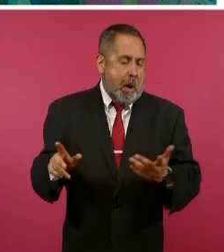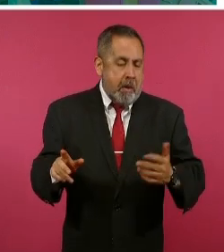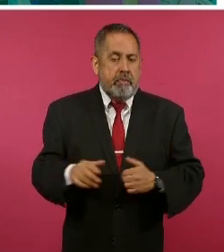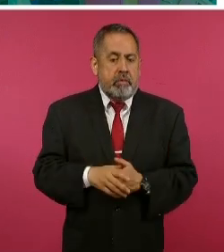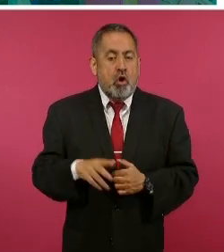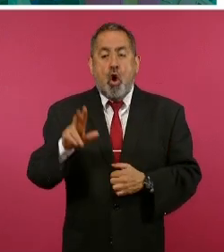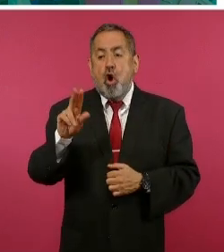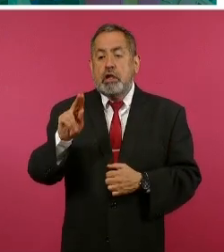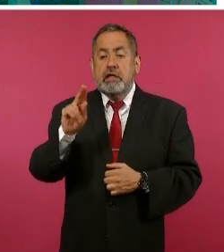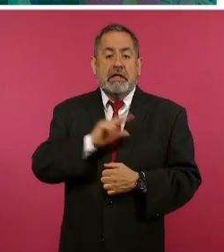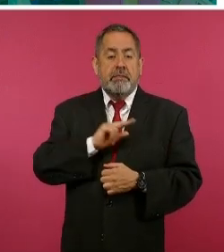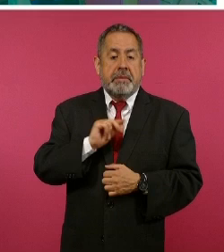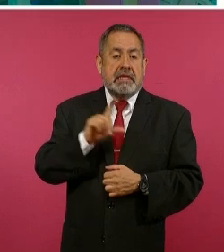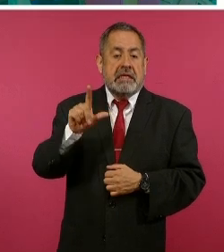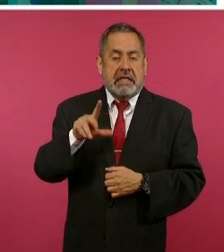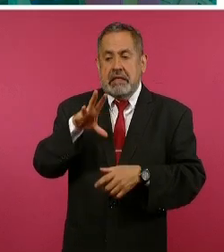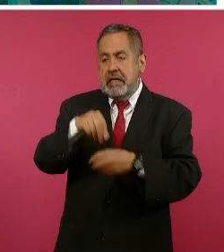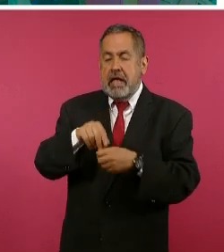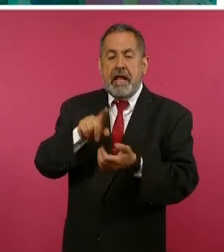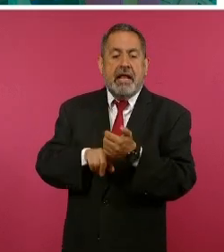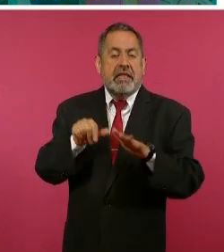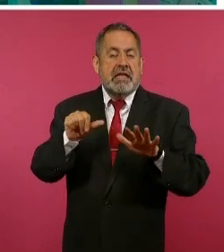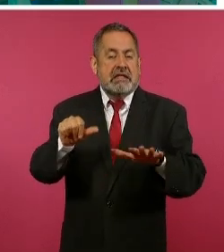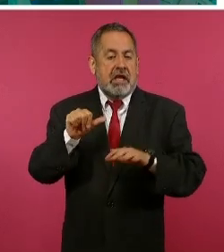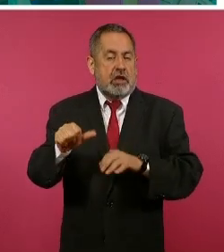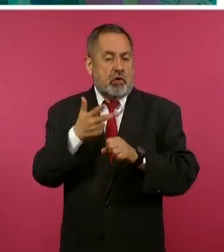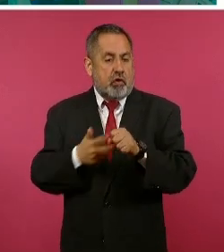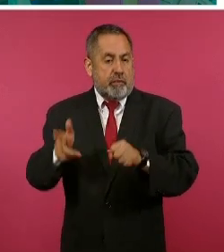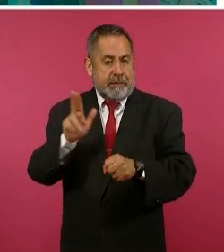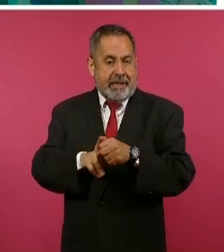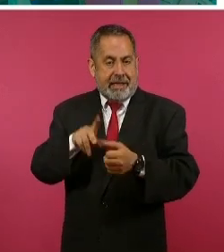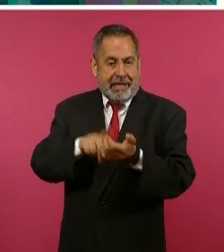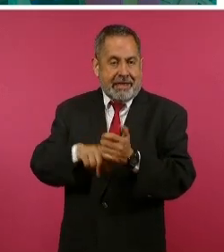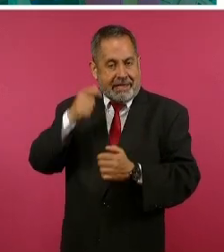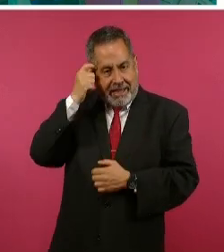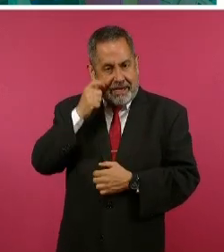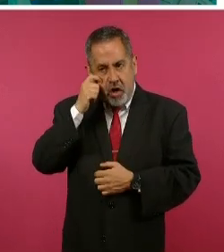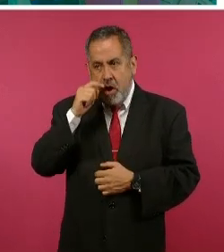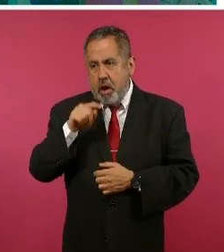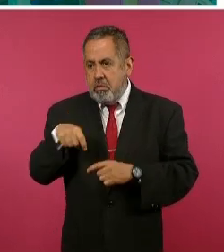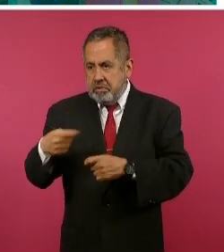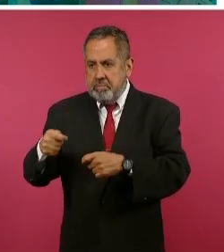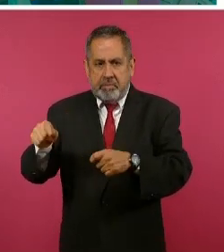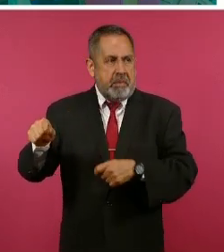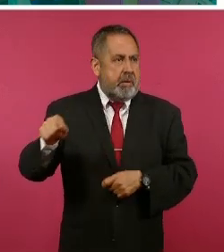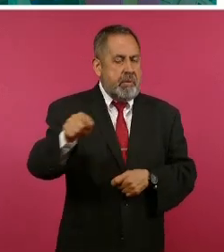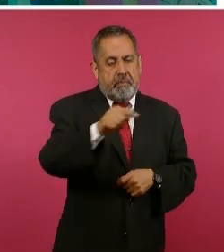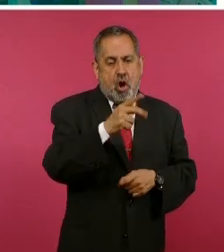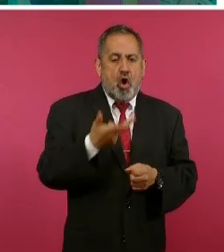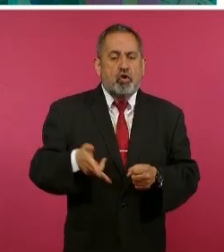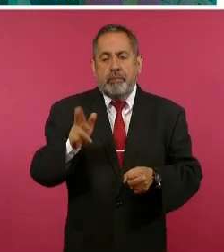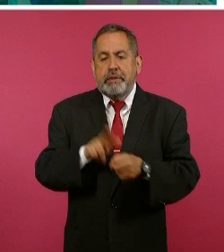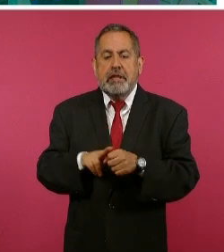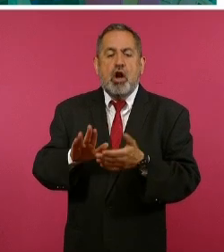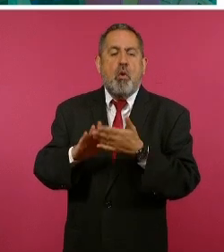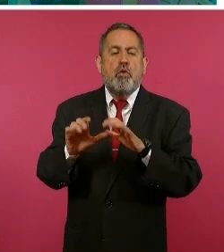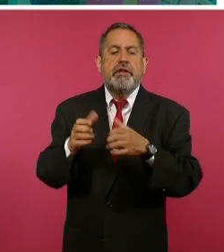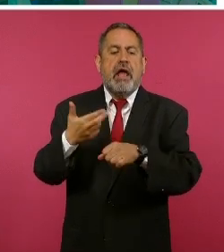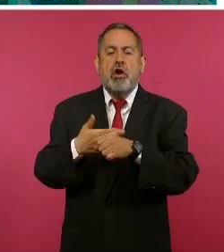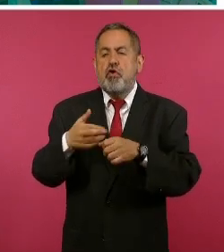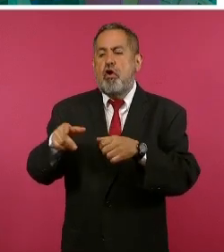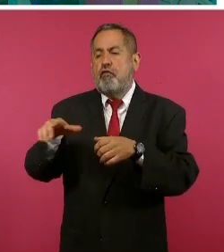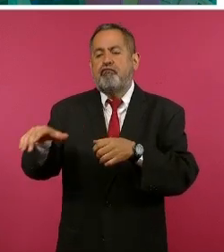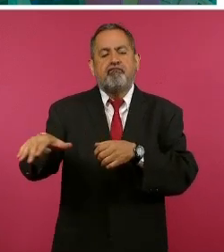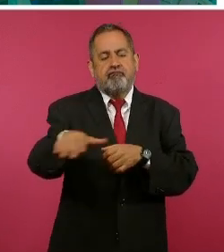especialistas en 16 hospitales del estado de Guerrero, insisto, hospitales comunitarios básicos